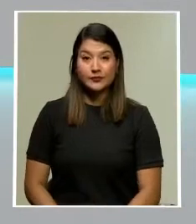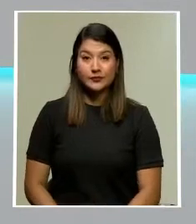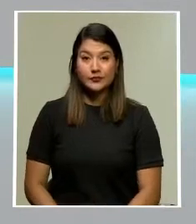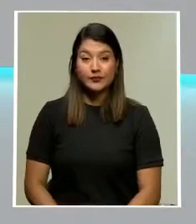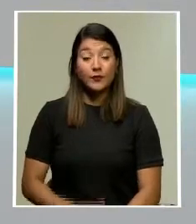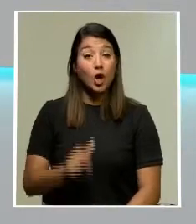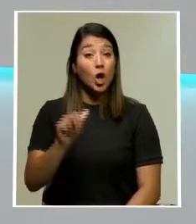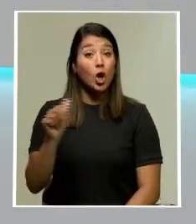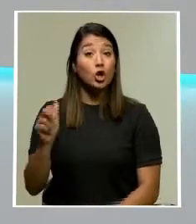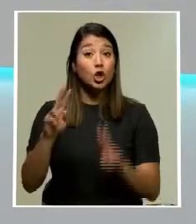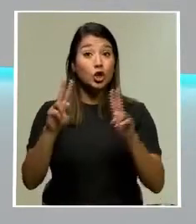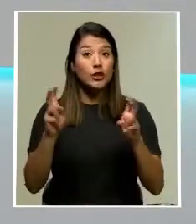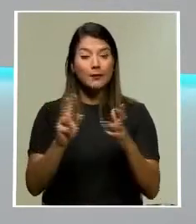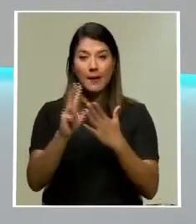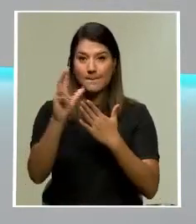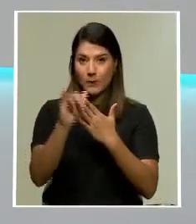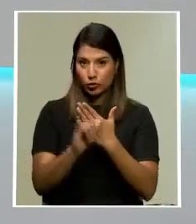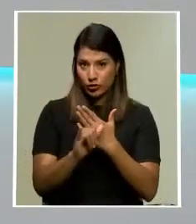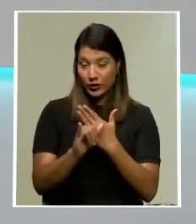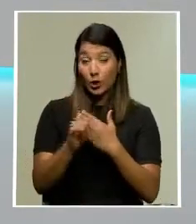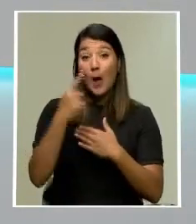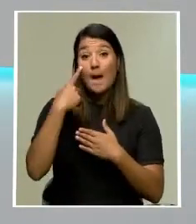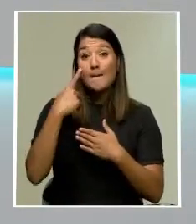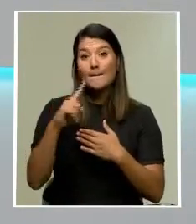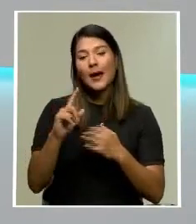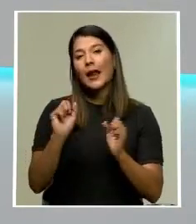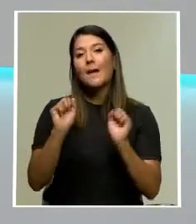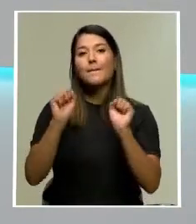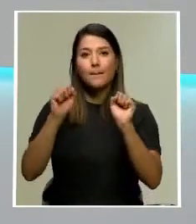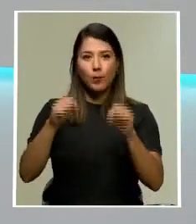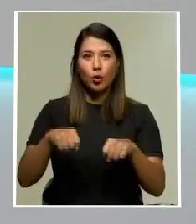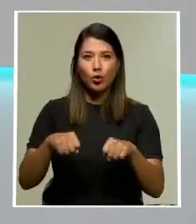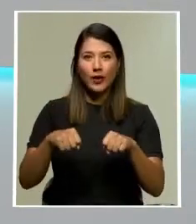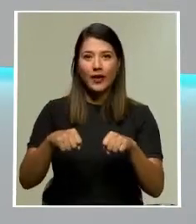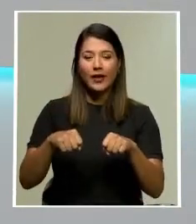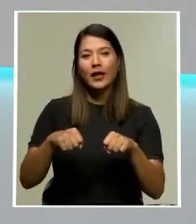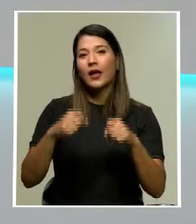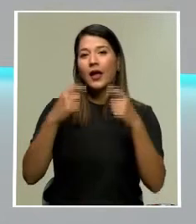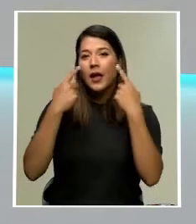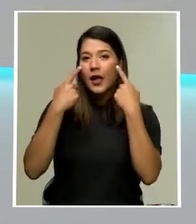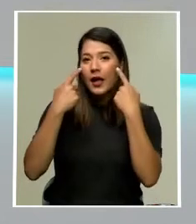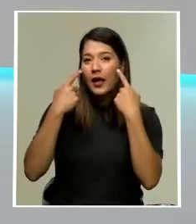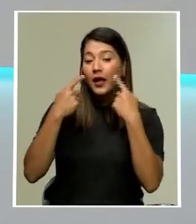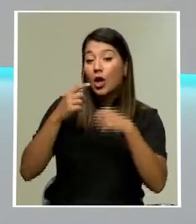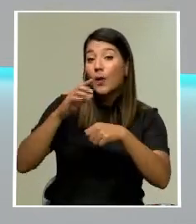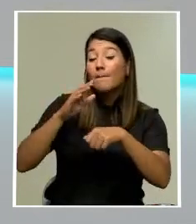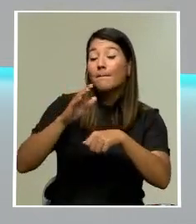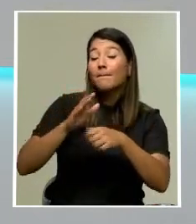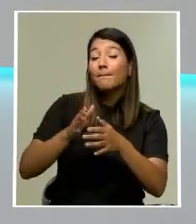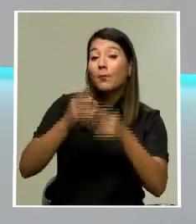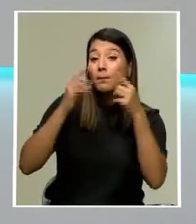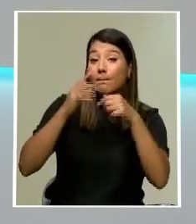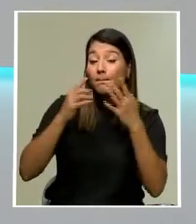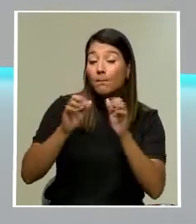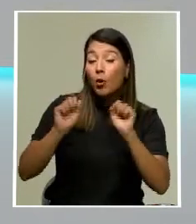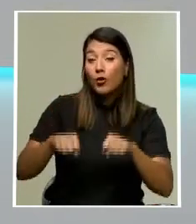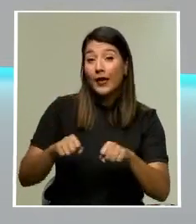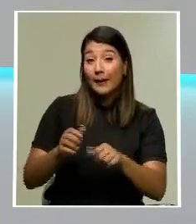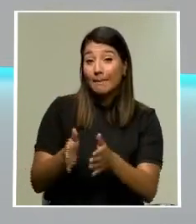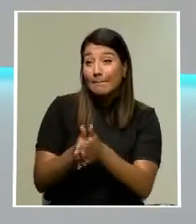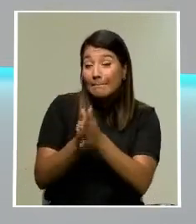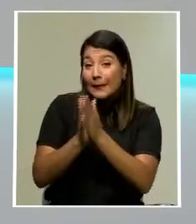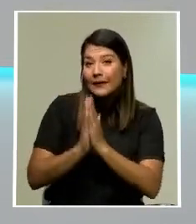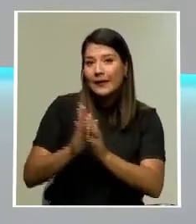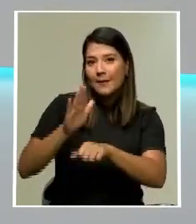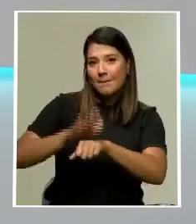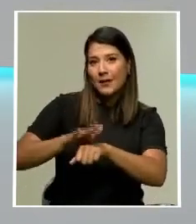En otros temas, el proyecto para extender la reducción de jornadas laborales avanza positivamente en el Congreso y podría